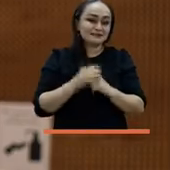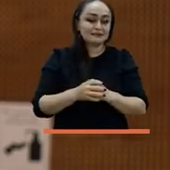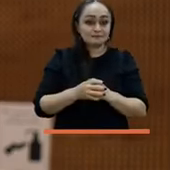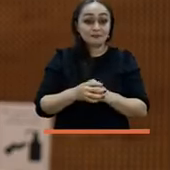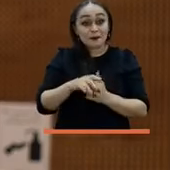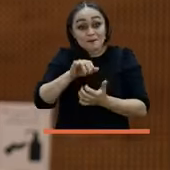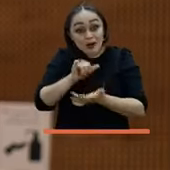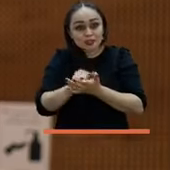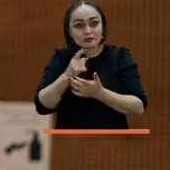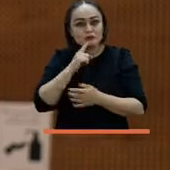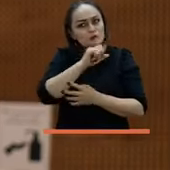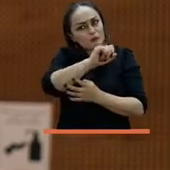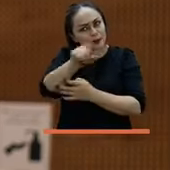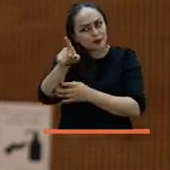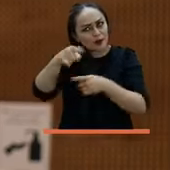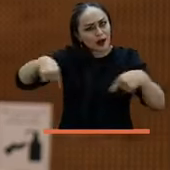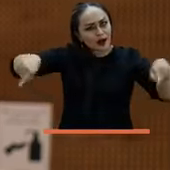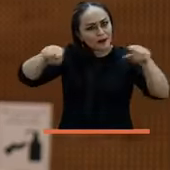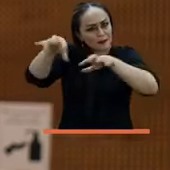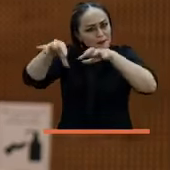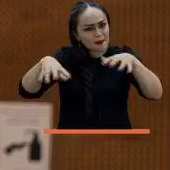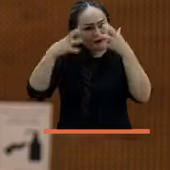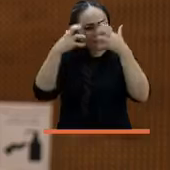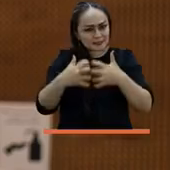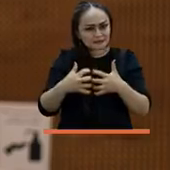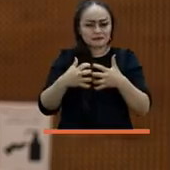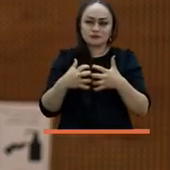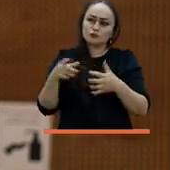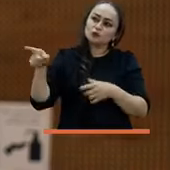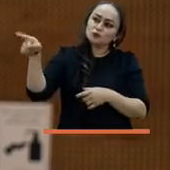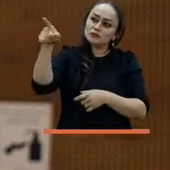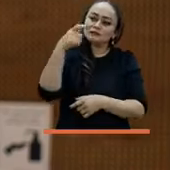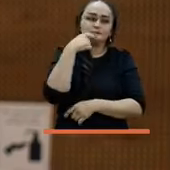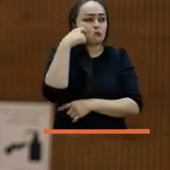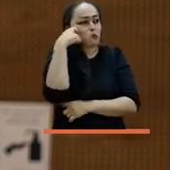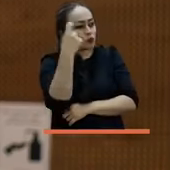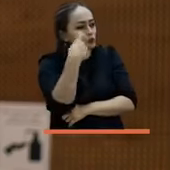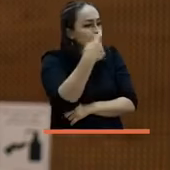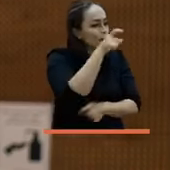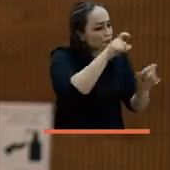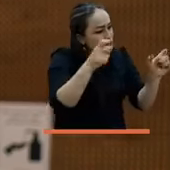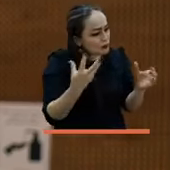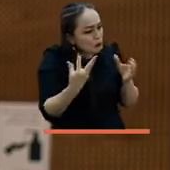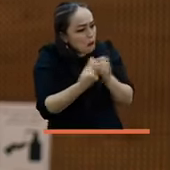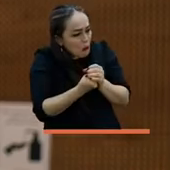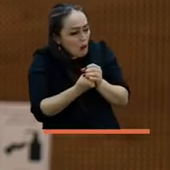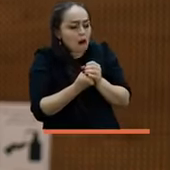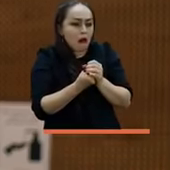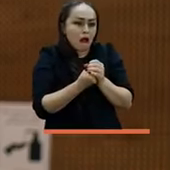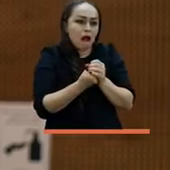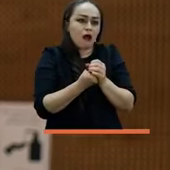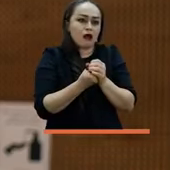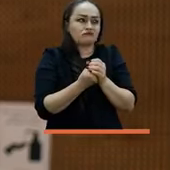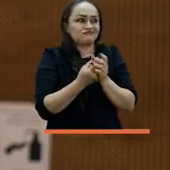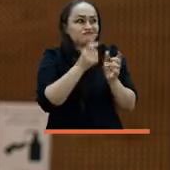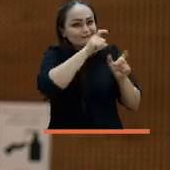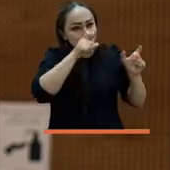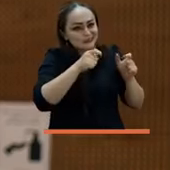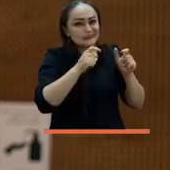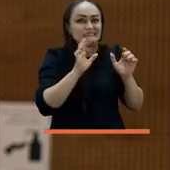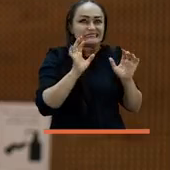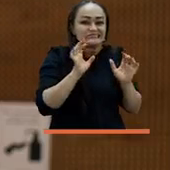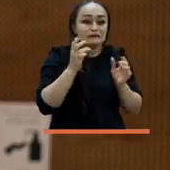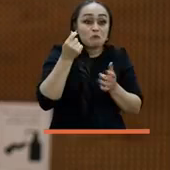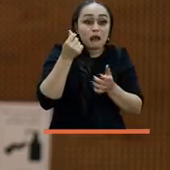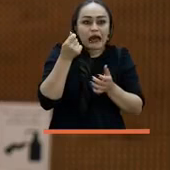empresas es que buscan al momento de hacer inclusión sabemos que traen beneficios tributarios y que pueden tener